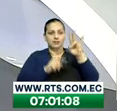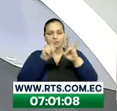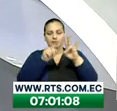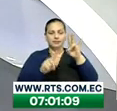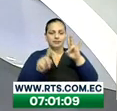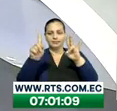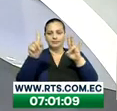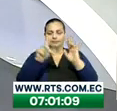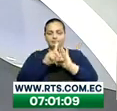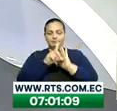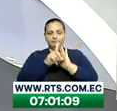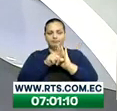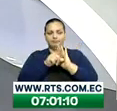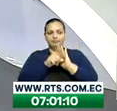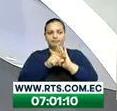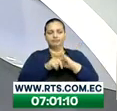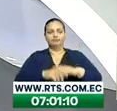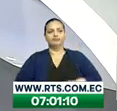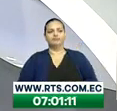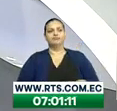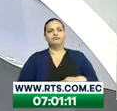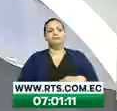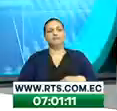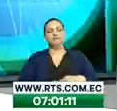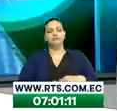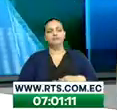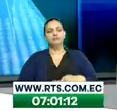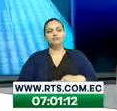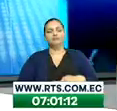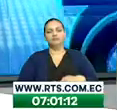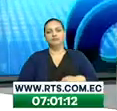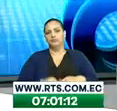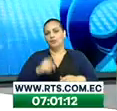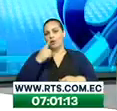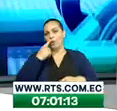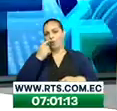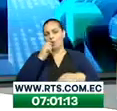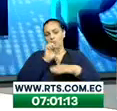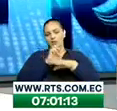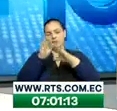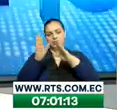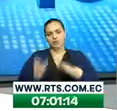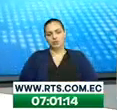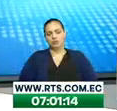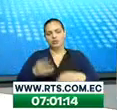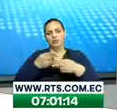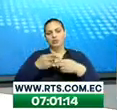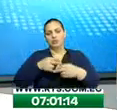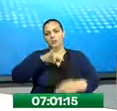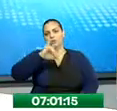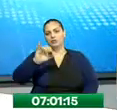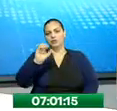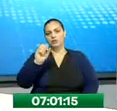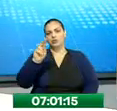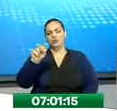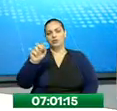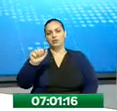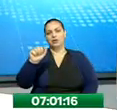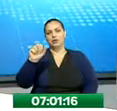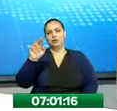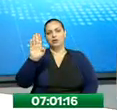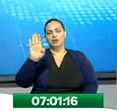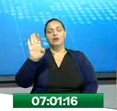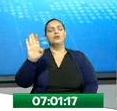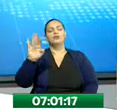minuto, 7 con un minuto. El poeta ecuatoriano Jonathan Martínez publicó un escrito en medio de la pandemia por